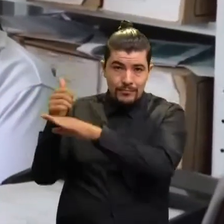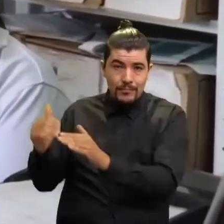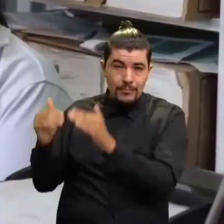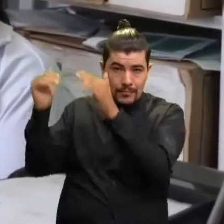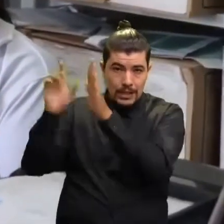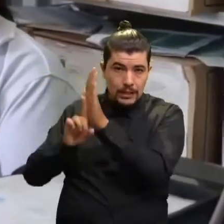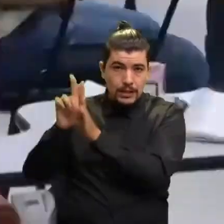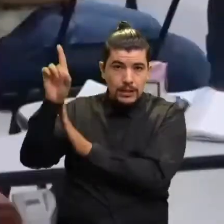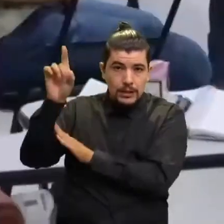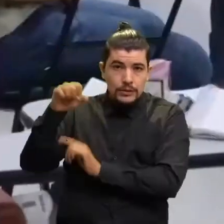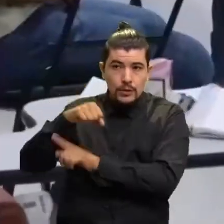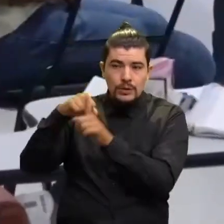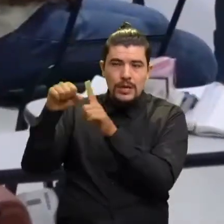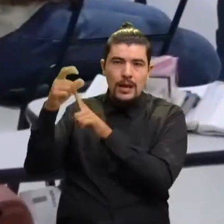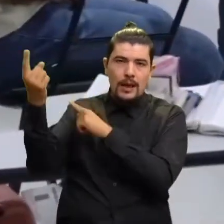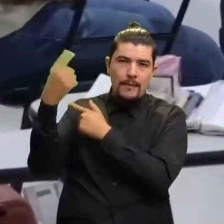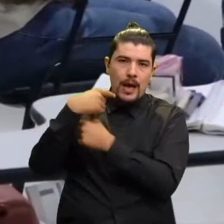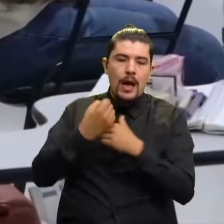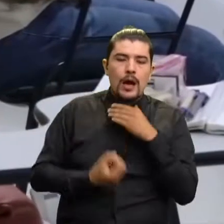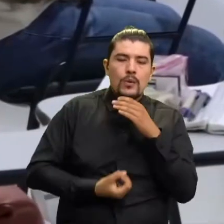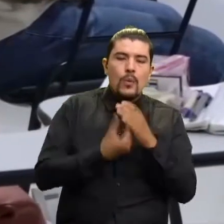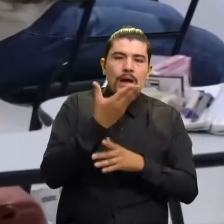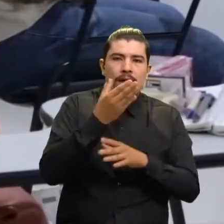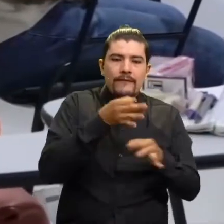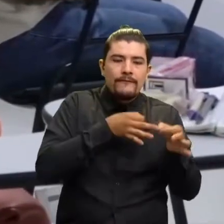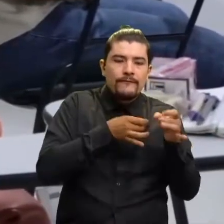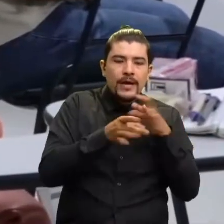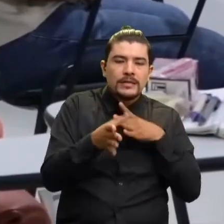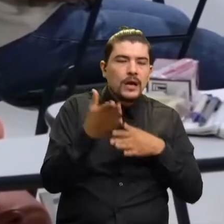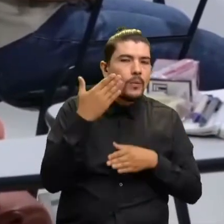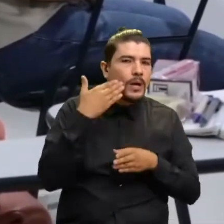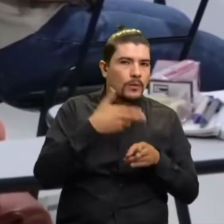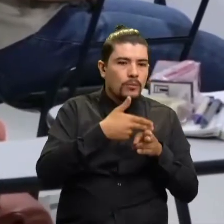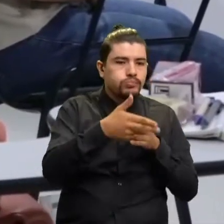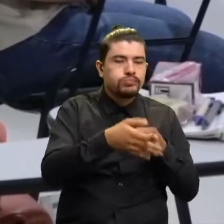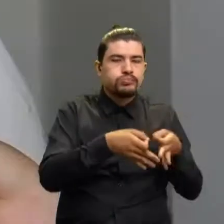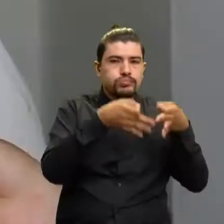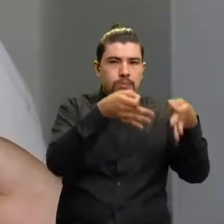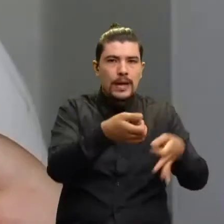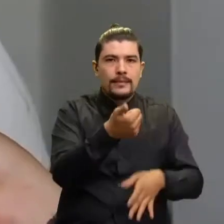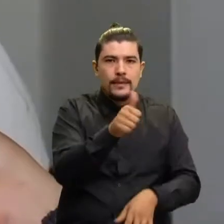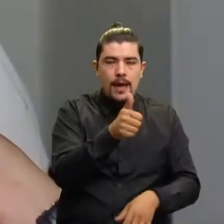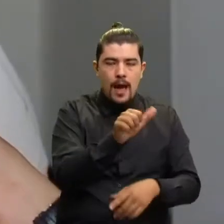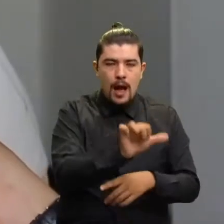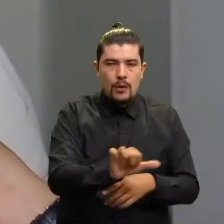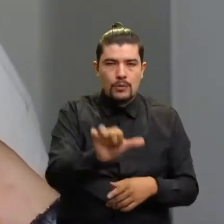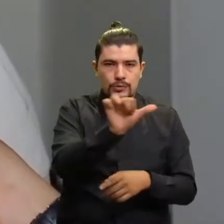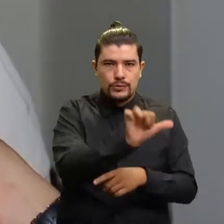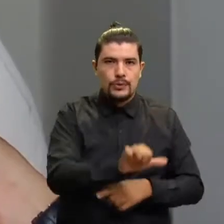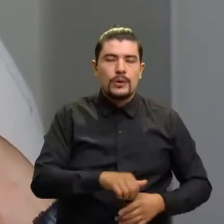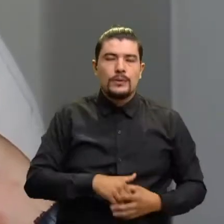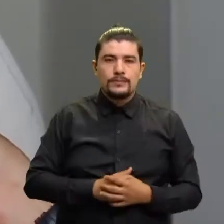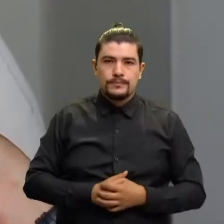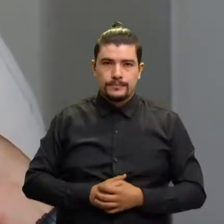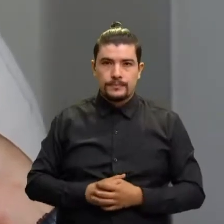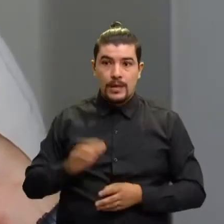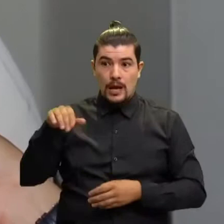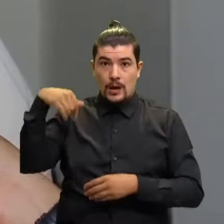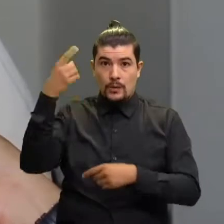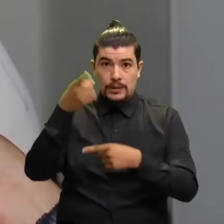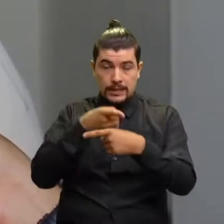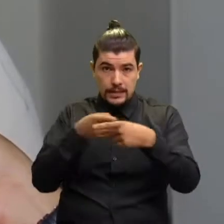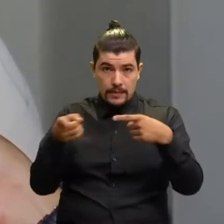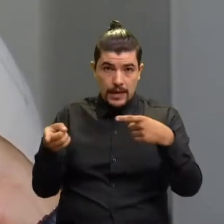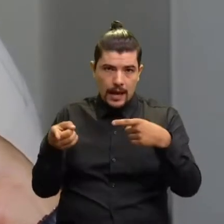Social, la nueva fecha será para el próximo 10 de agosto. La semana que viene estaremos publicando los listados oficiales de las personas que han